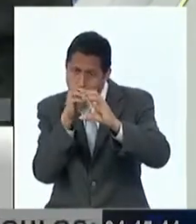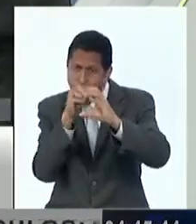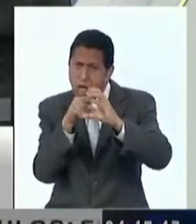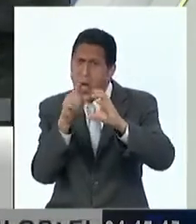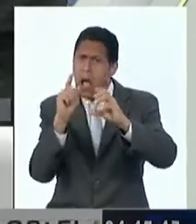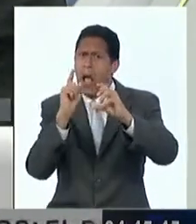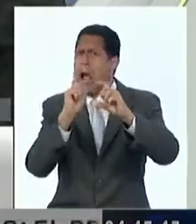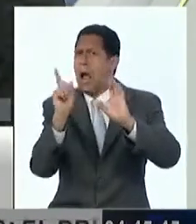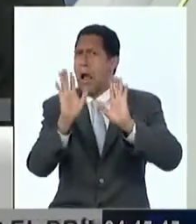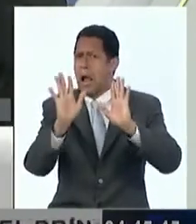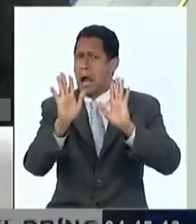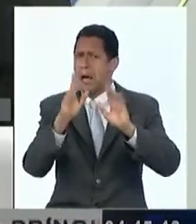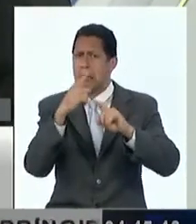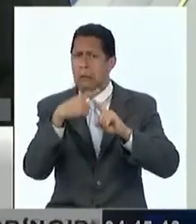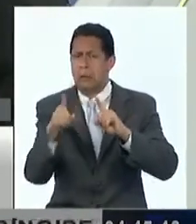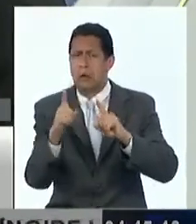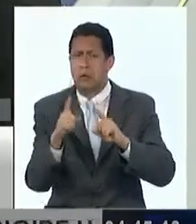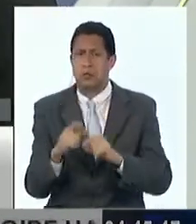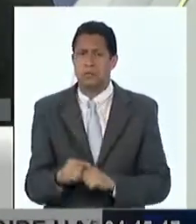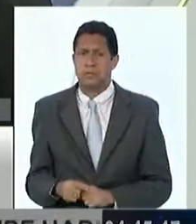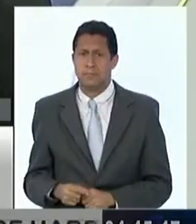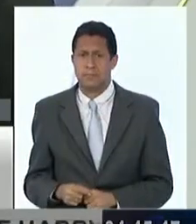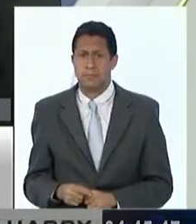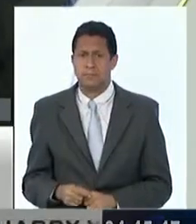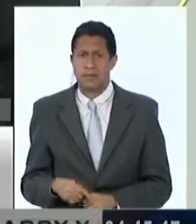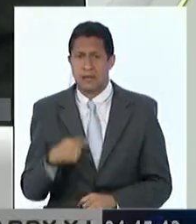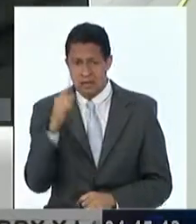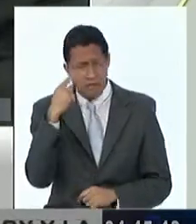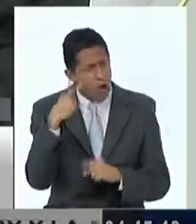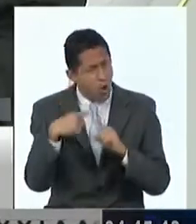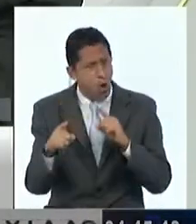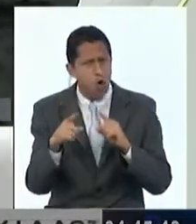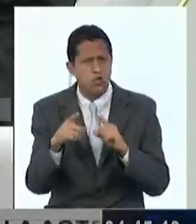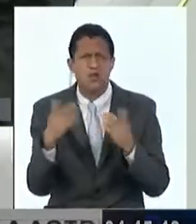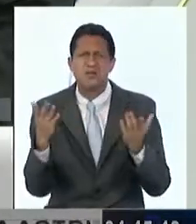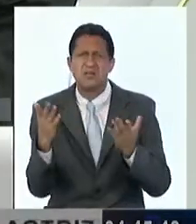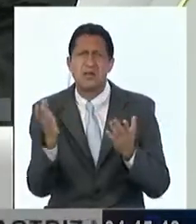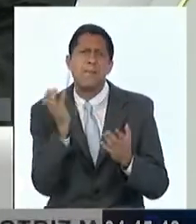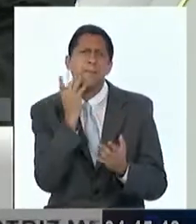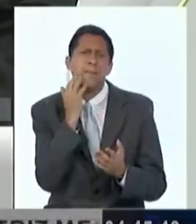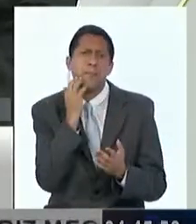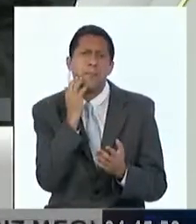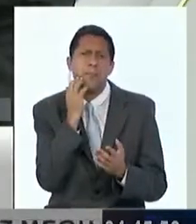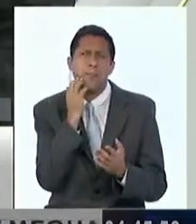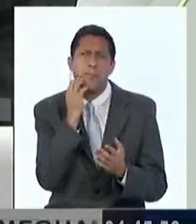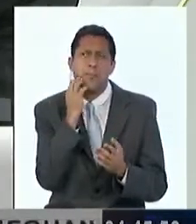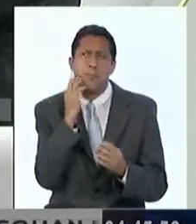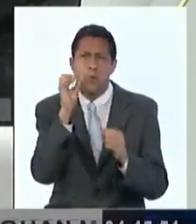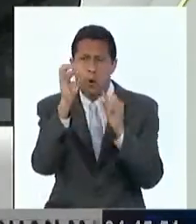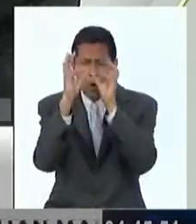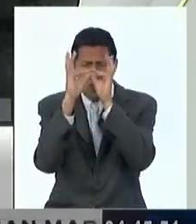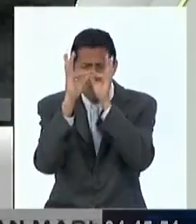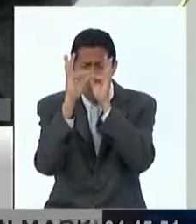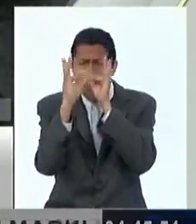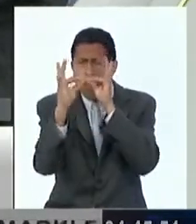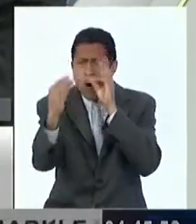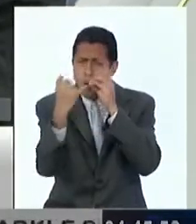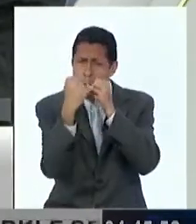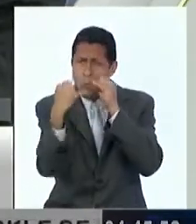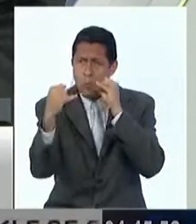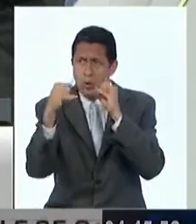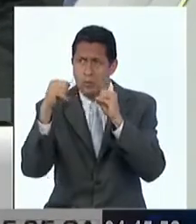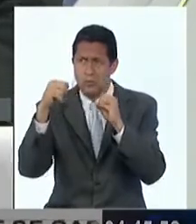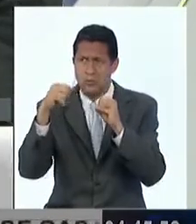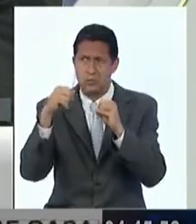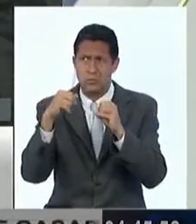pasar a otra herramienta diagnóstica que se llama la histeroscopia la histeroscopia no es más que un instrumento metálico extremadamente delgado que va a